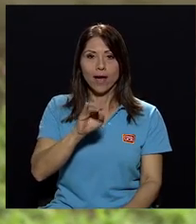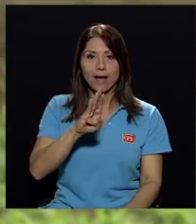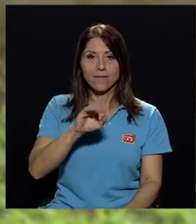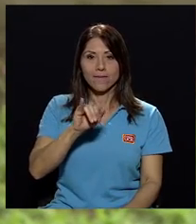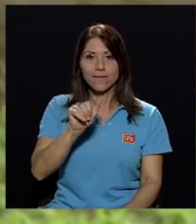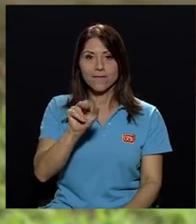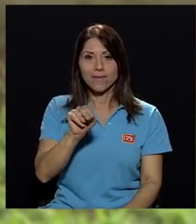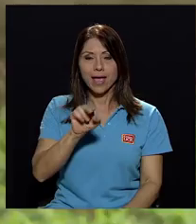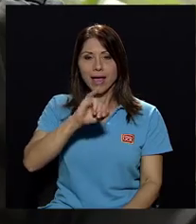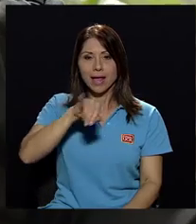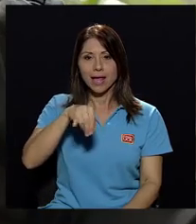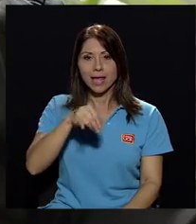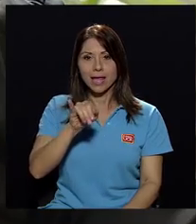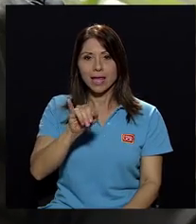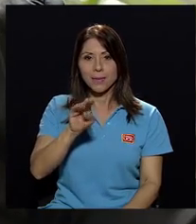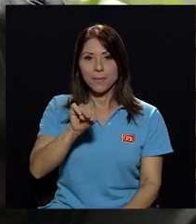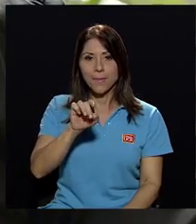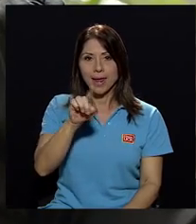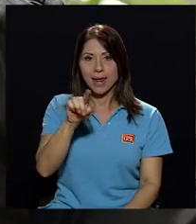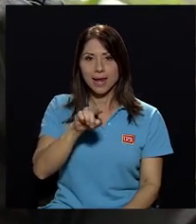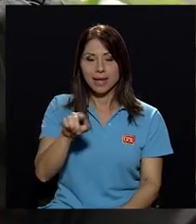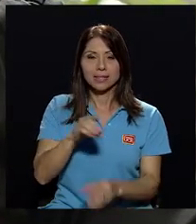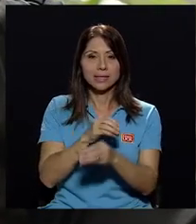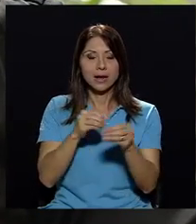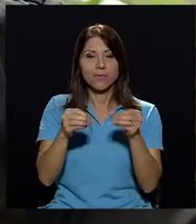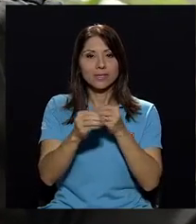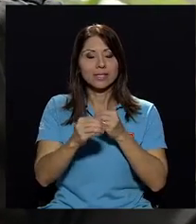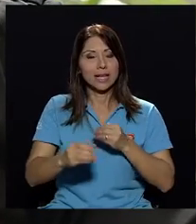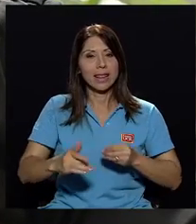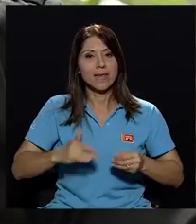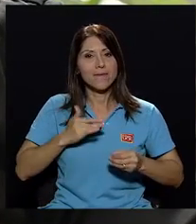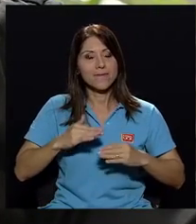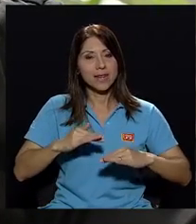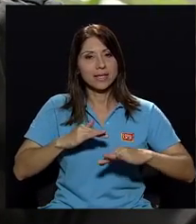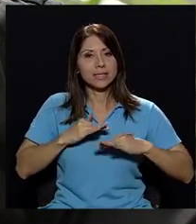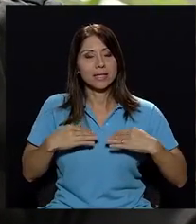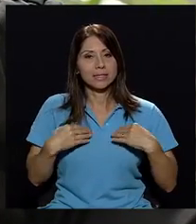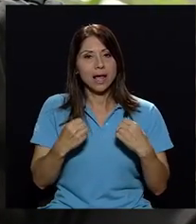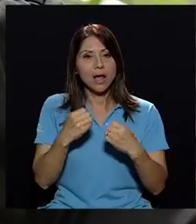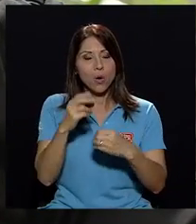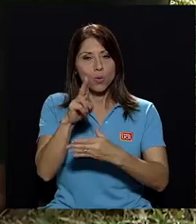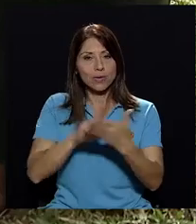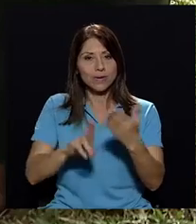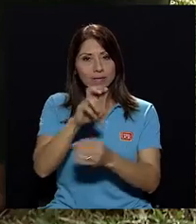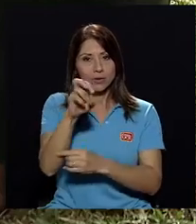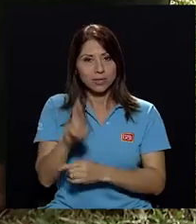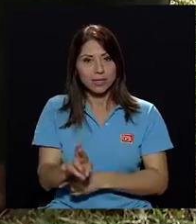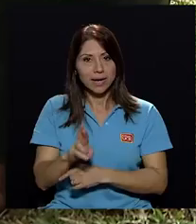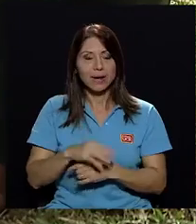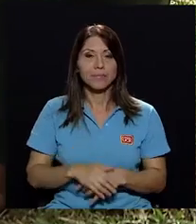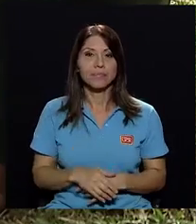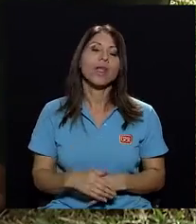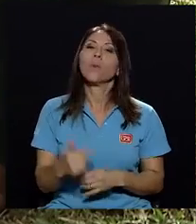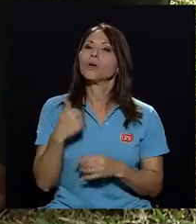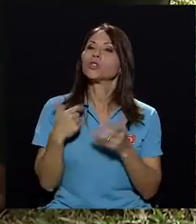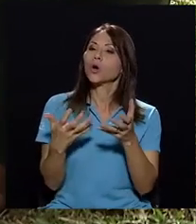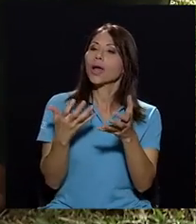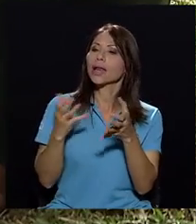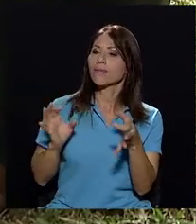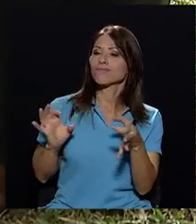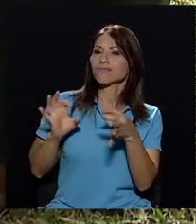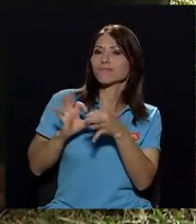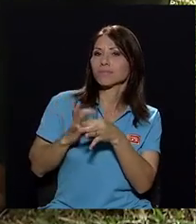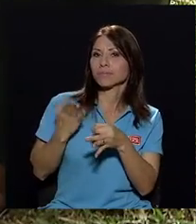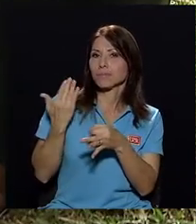Fabián Jiménez de la Oficina de Bienestar y Salud de la Universidad de Costa Rica. Fabián, yo quería retomar lo que veníamos conversando en el